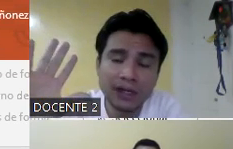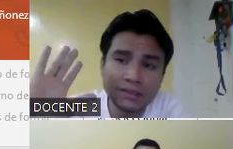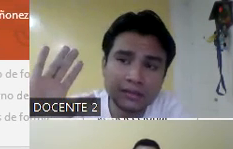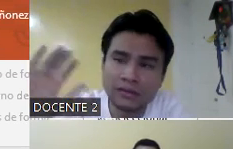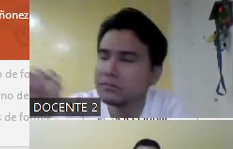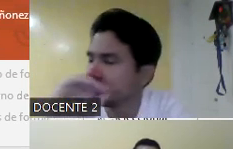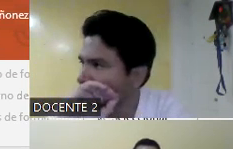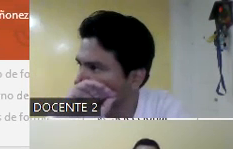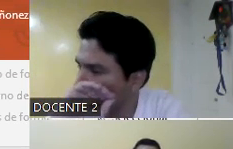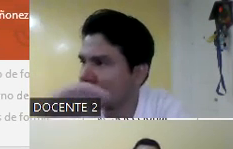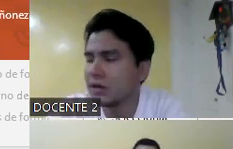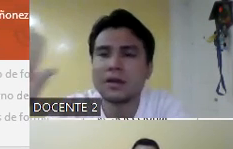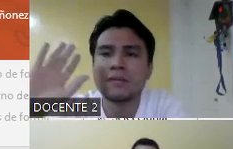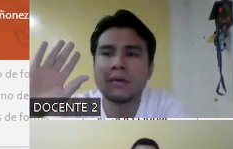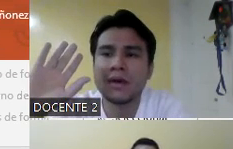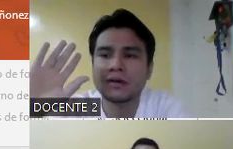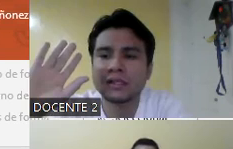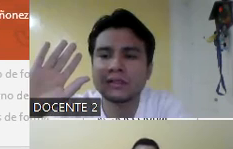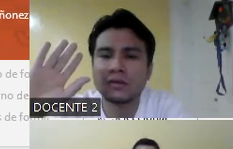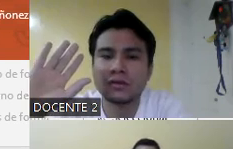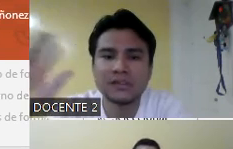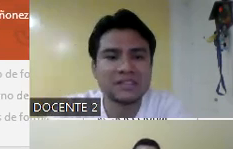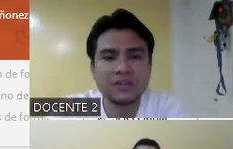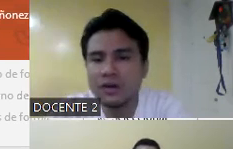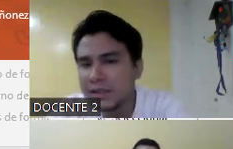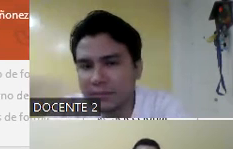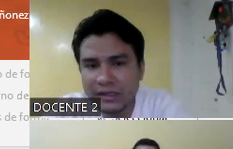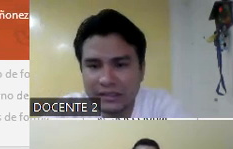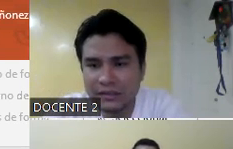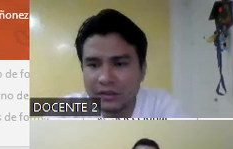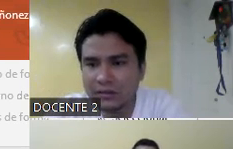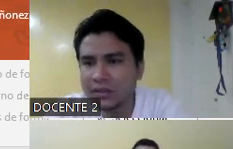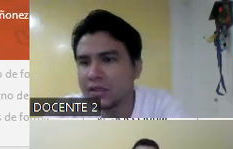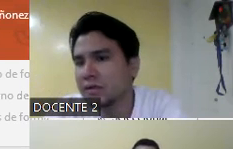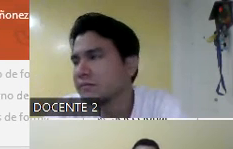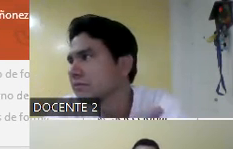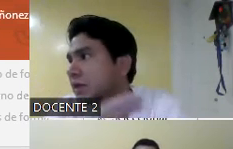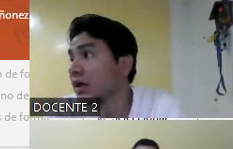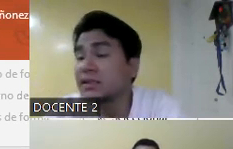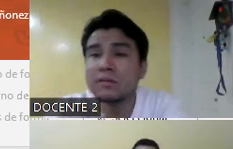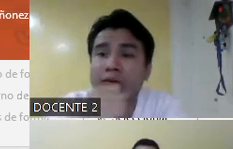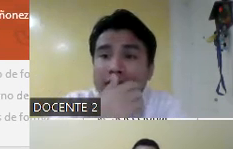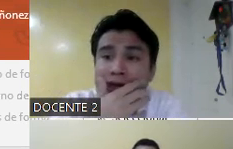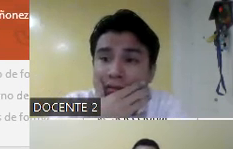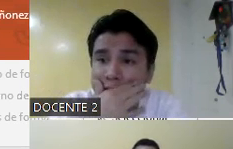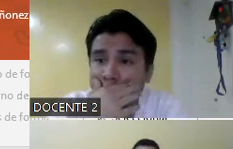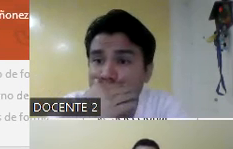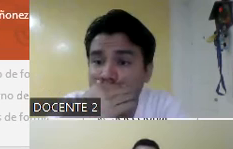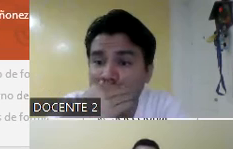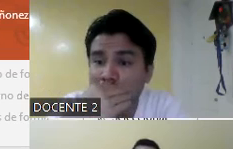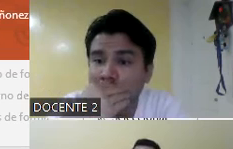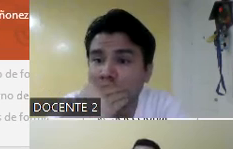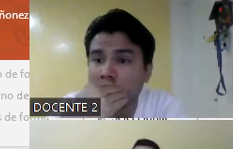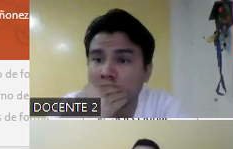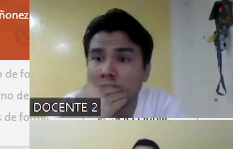me llamó la atención, me voy a acordar de todo. Si no me llamó la atención, es como cuando hay esos videos